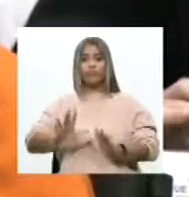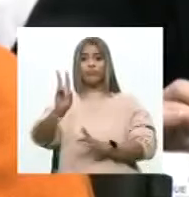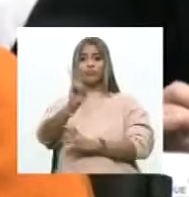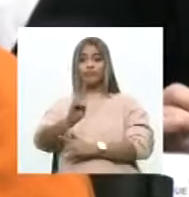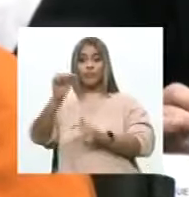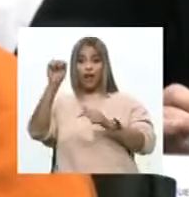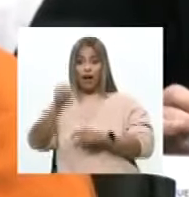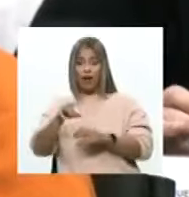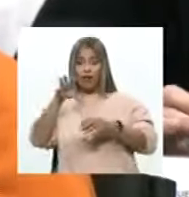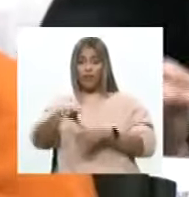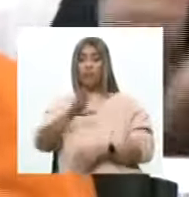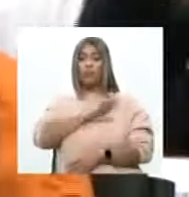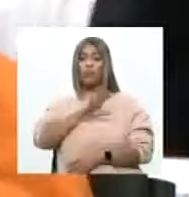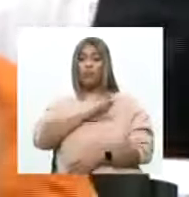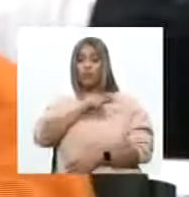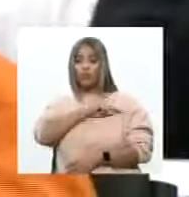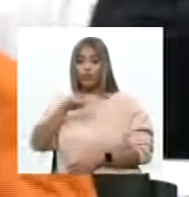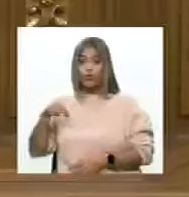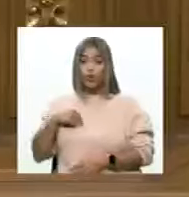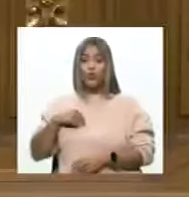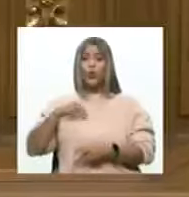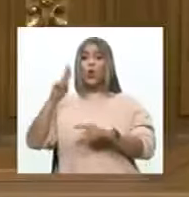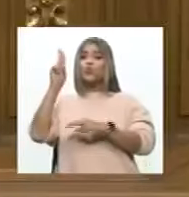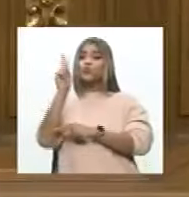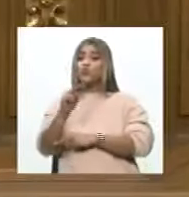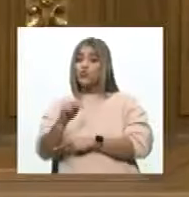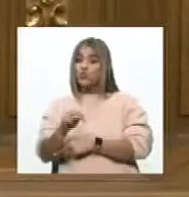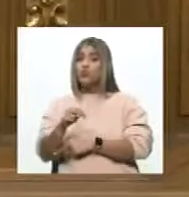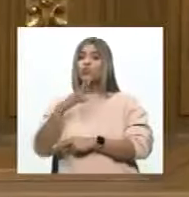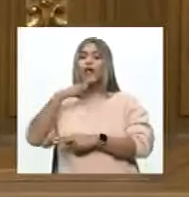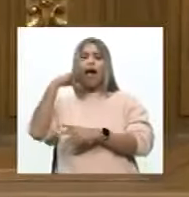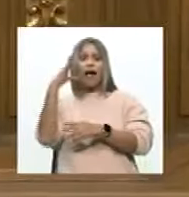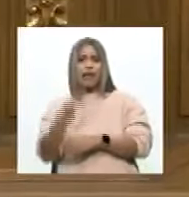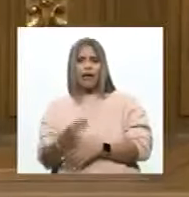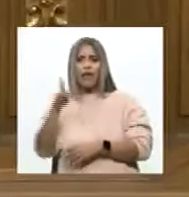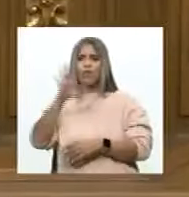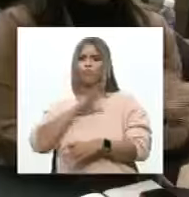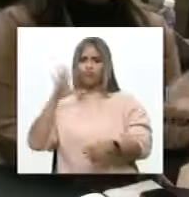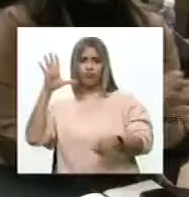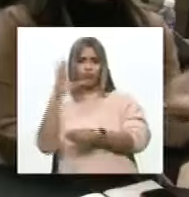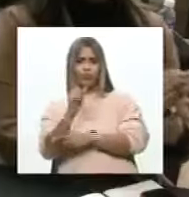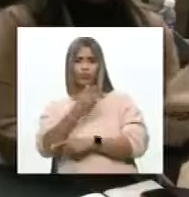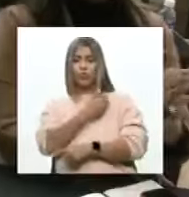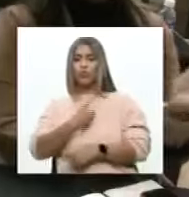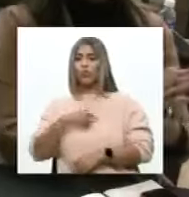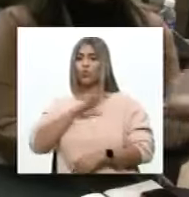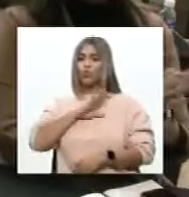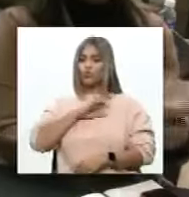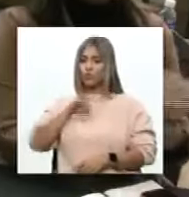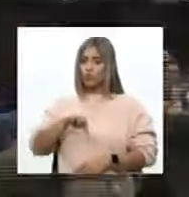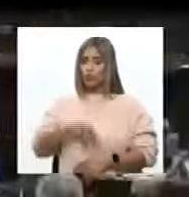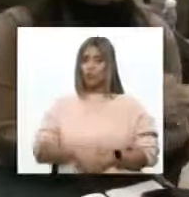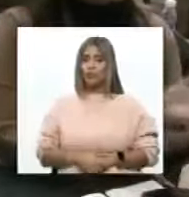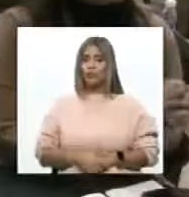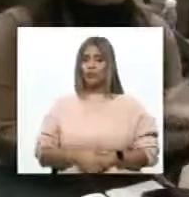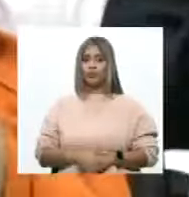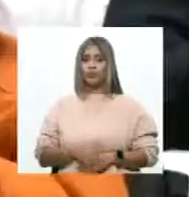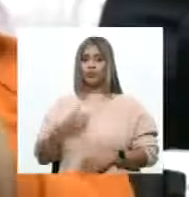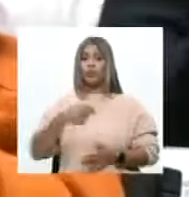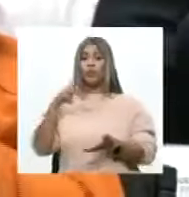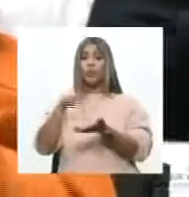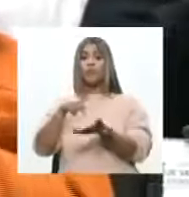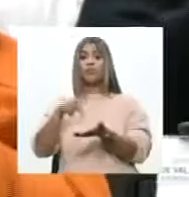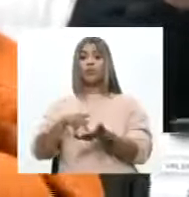Esa riqueza es nuestra. Jamás volverán a creer que son dueños de nosotros. Nuestro papel